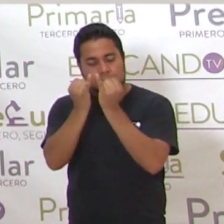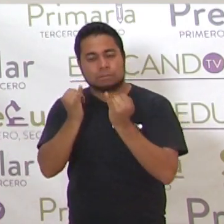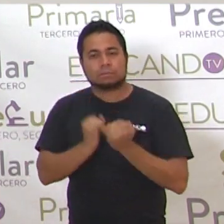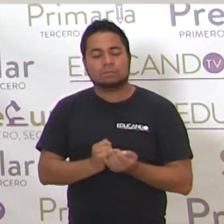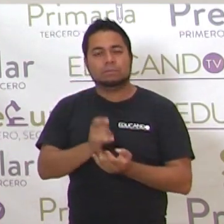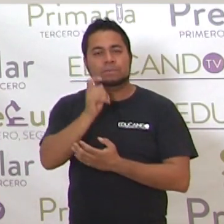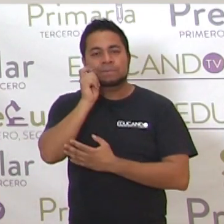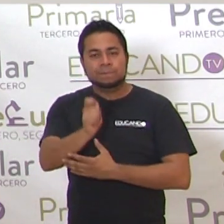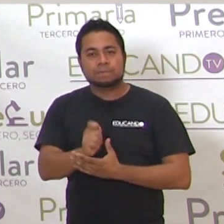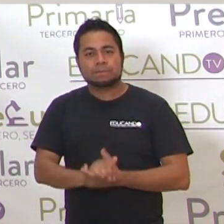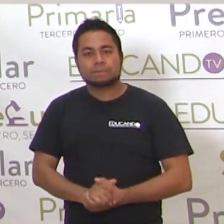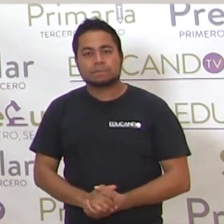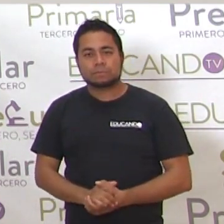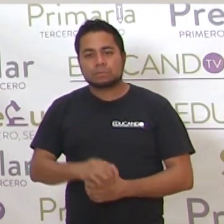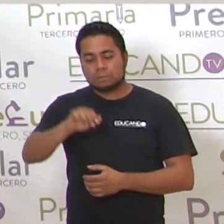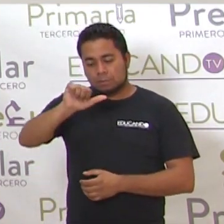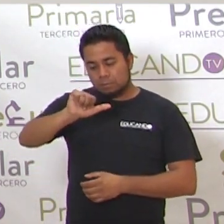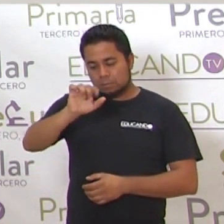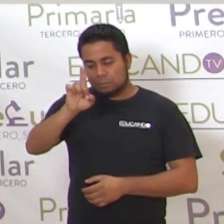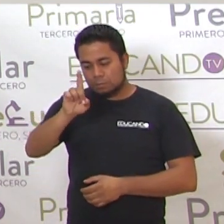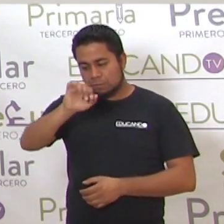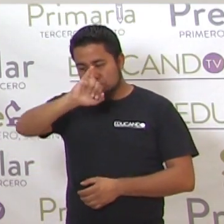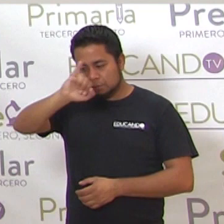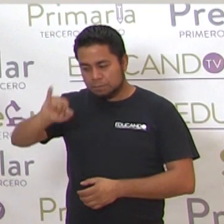que es adjunta bien